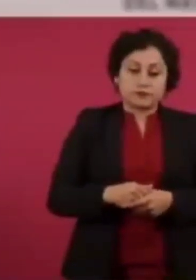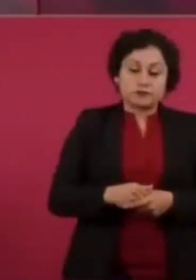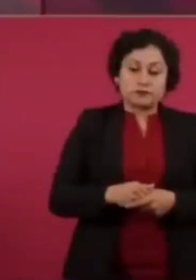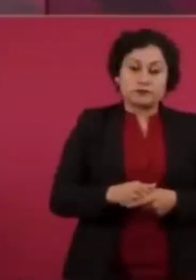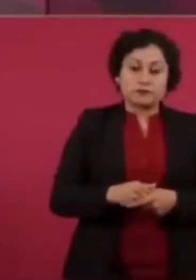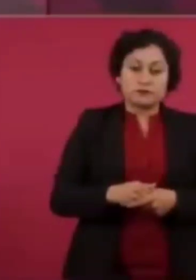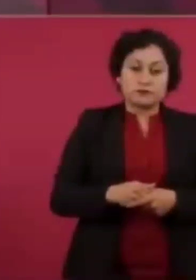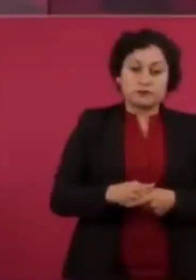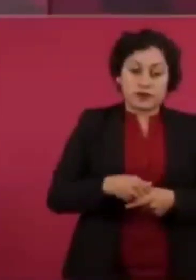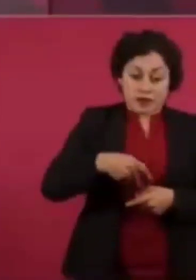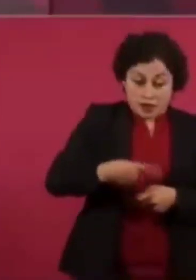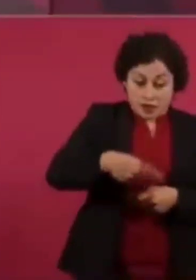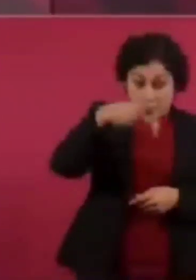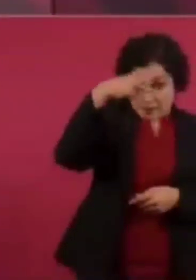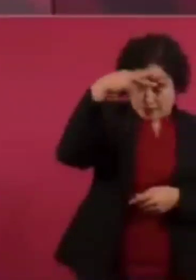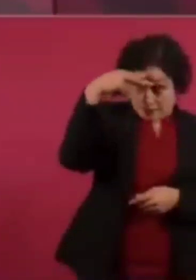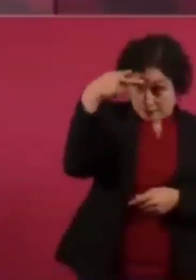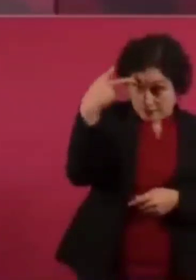Somos el país del mundo